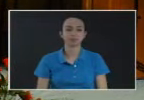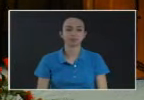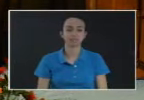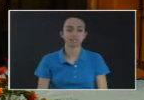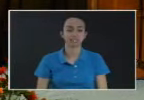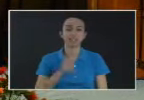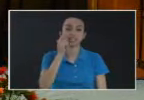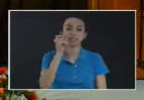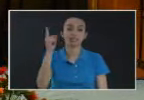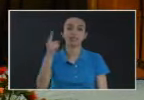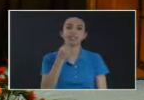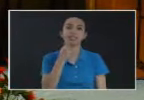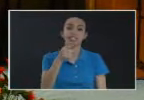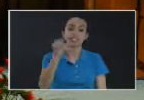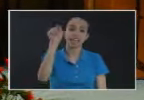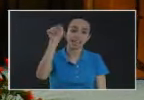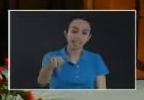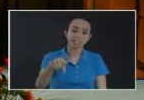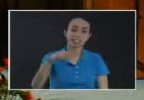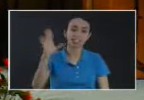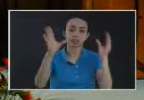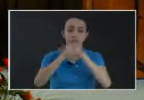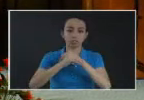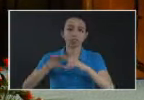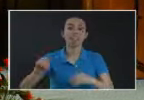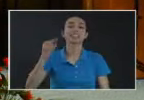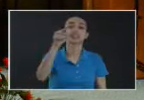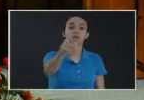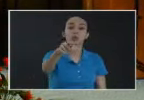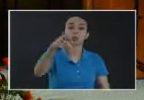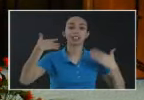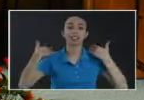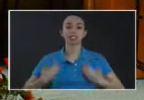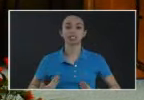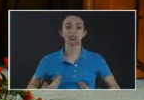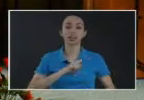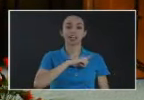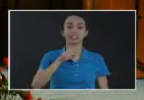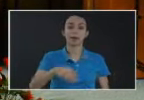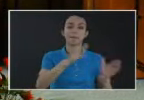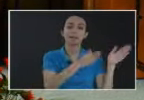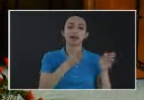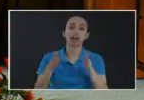El Señor te dice esta noche que tu vestido ya está preparado.